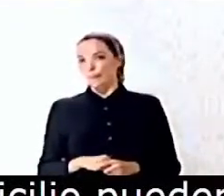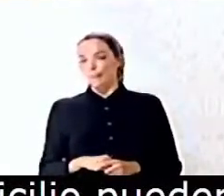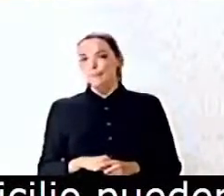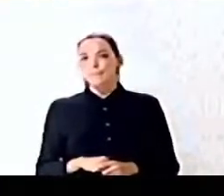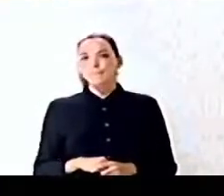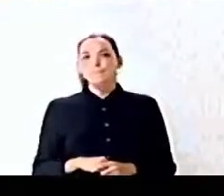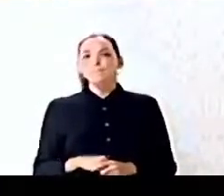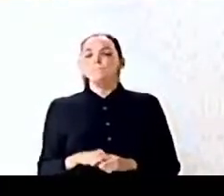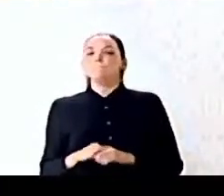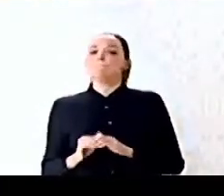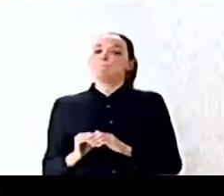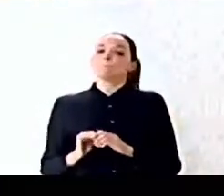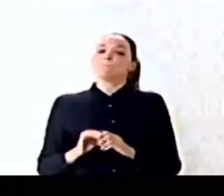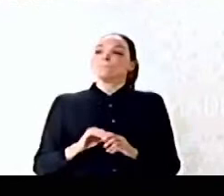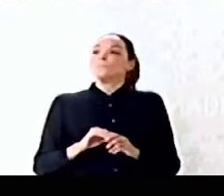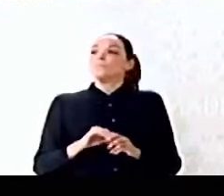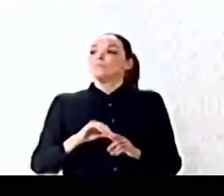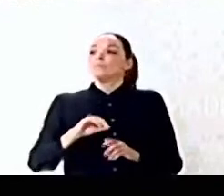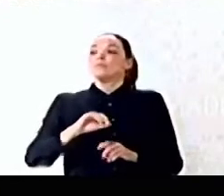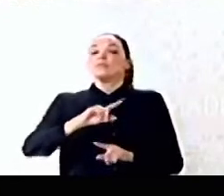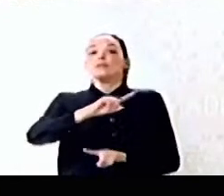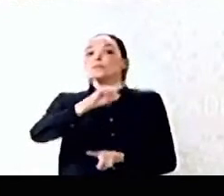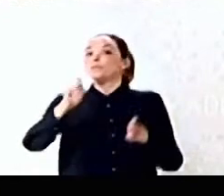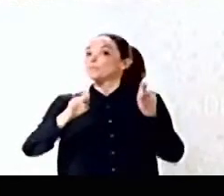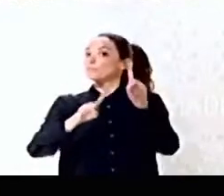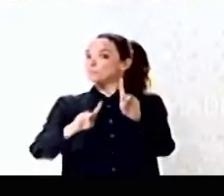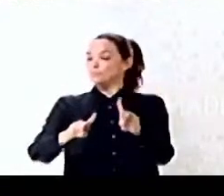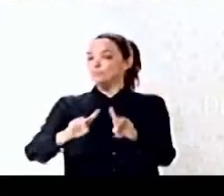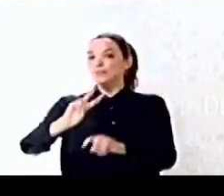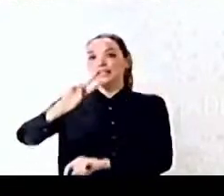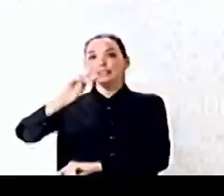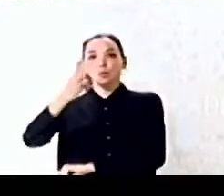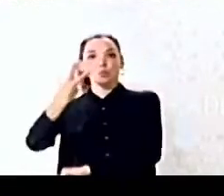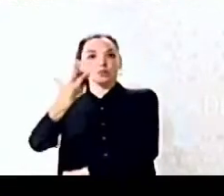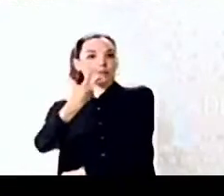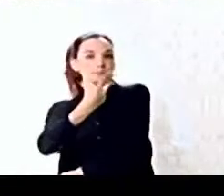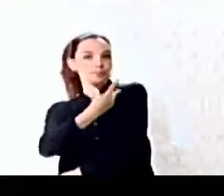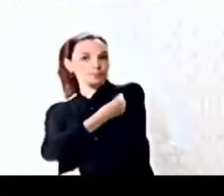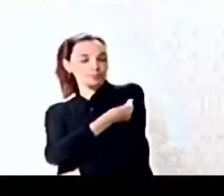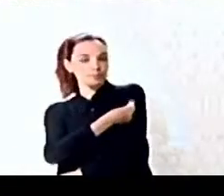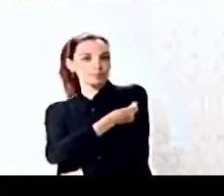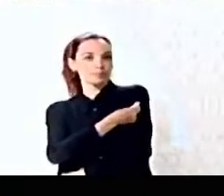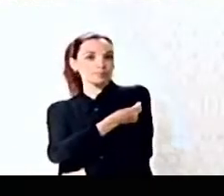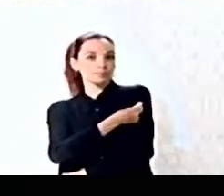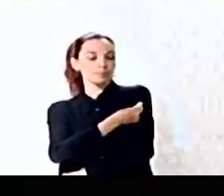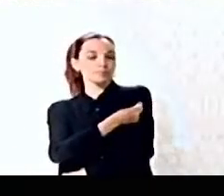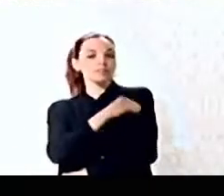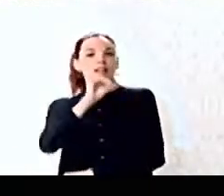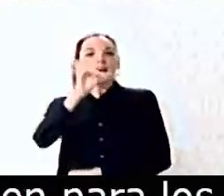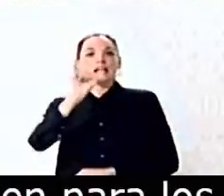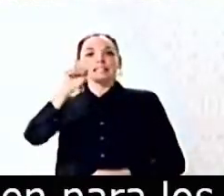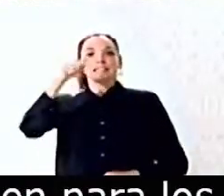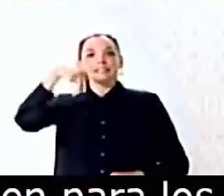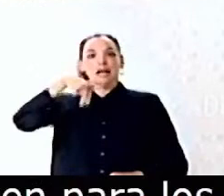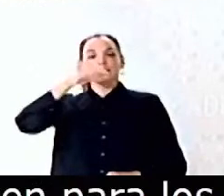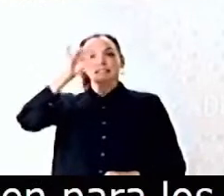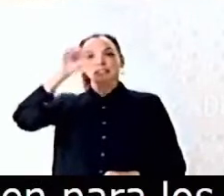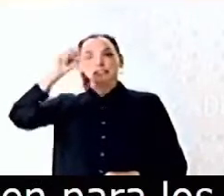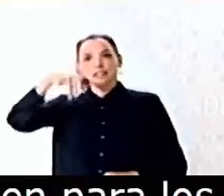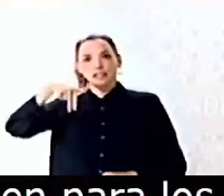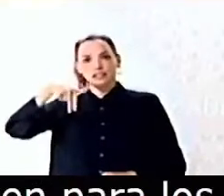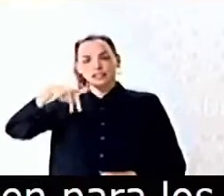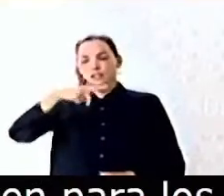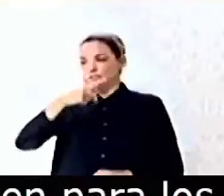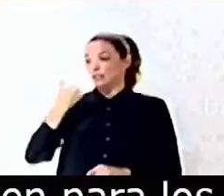La otra pregunta era segunda dosis de Janssen para los más de 50.000 extremeños. Está el ensayo clínico en marcha.